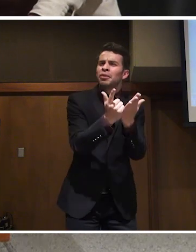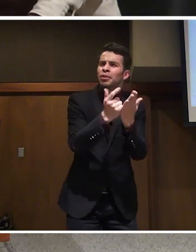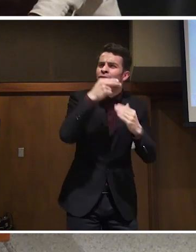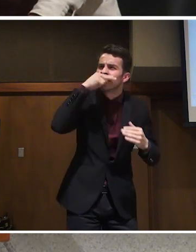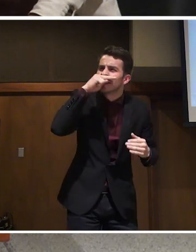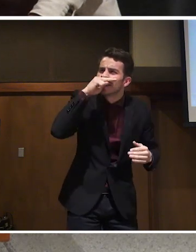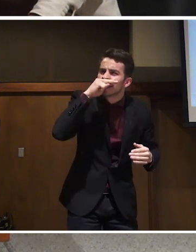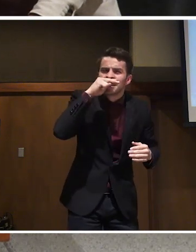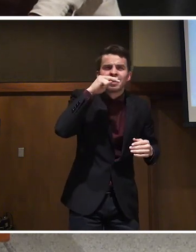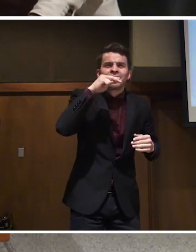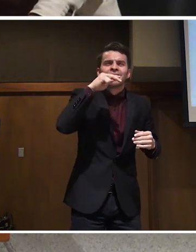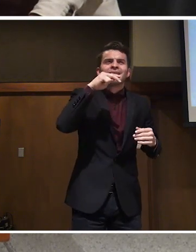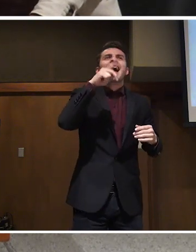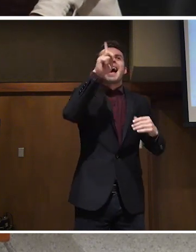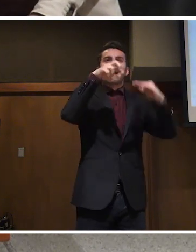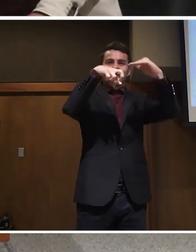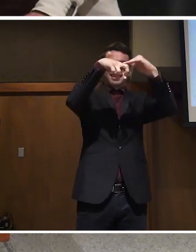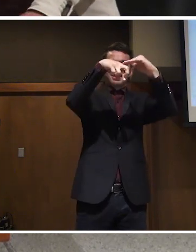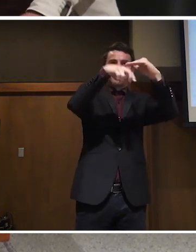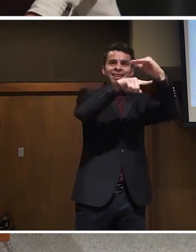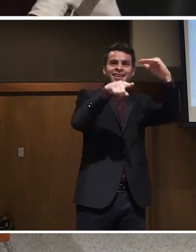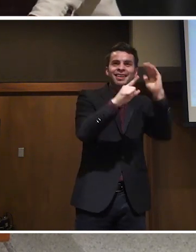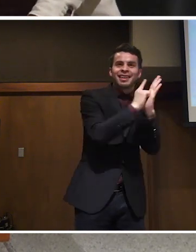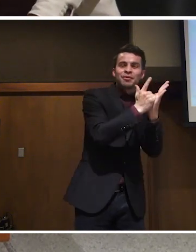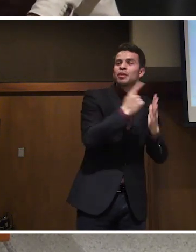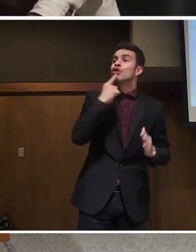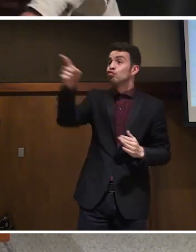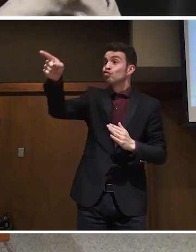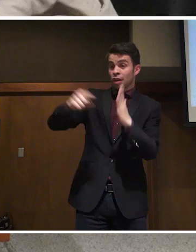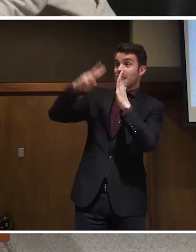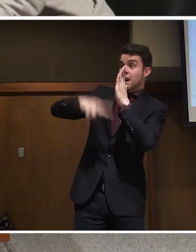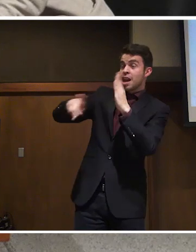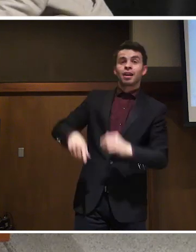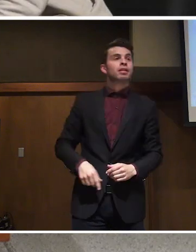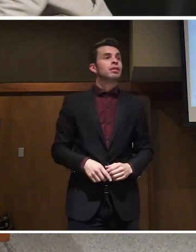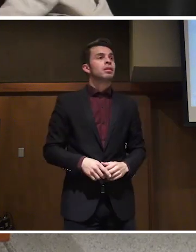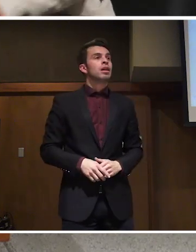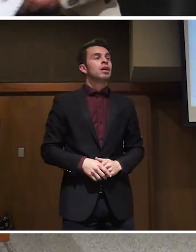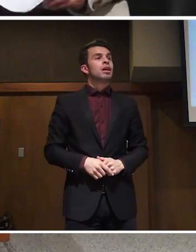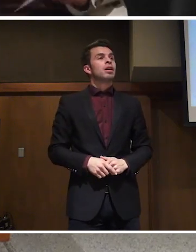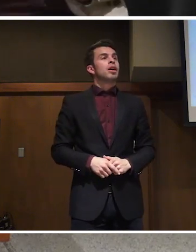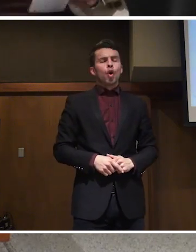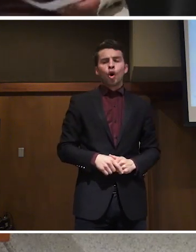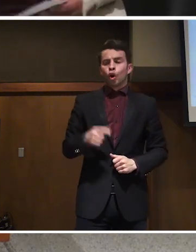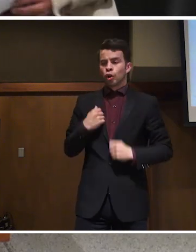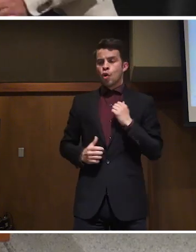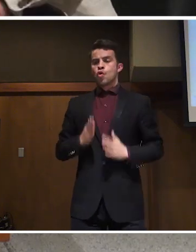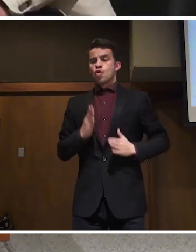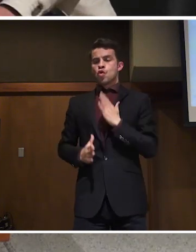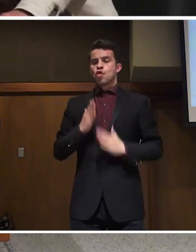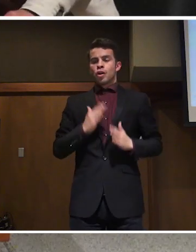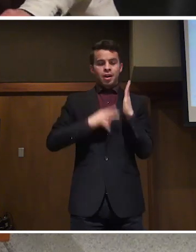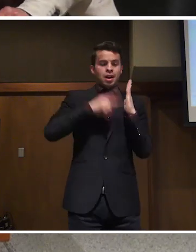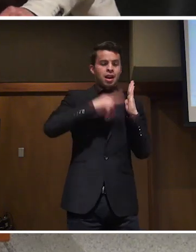niños, algo así, le preguntaron si él leía mucho y también algo de gimnasia. Dijo, no, yo hago mucho ejercicio y leo mucho y duermo muy bien.